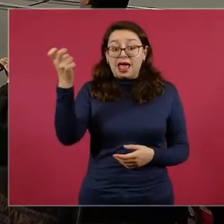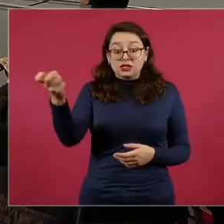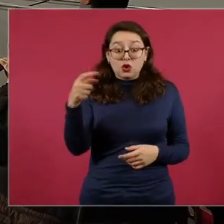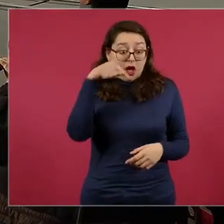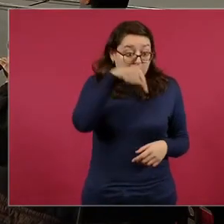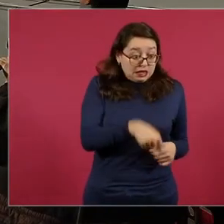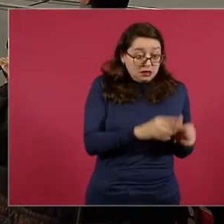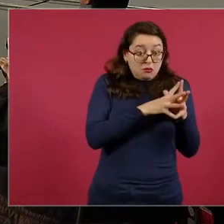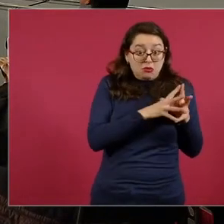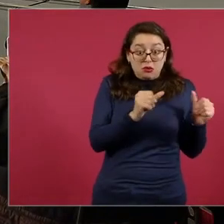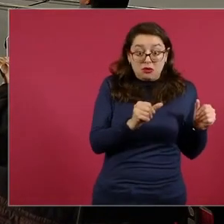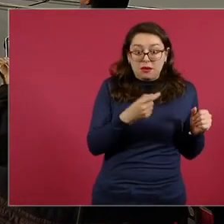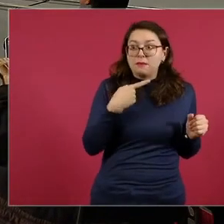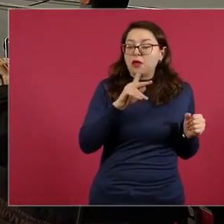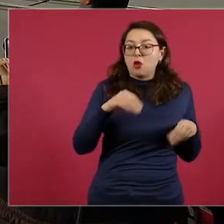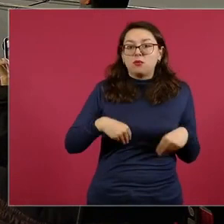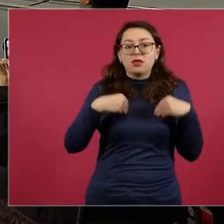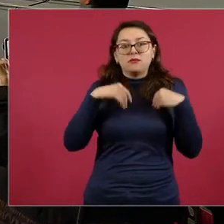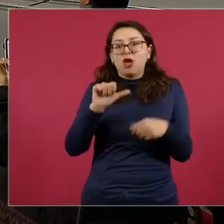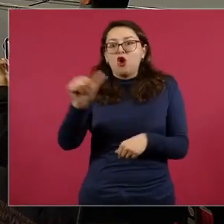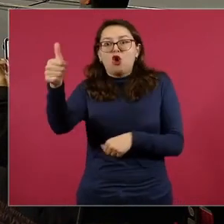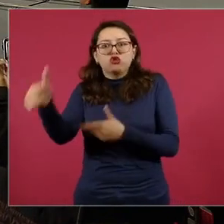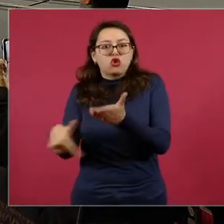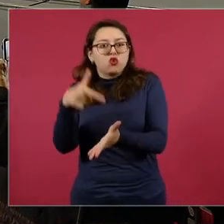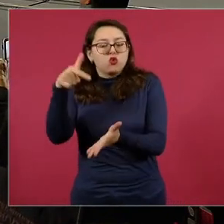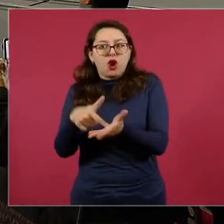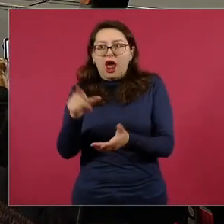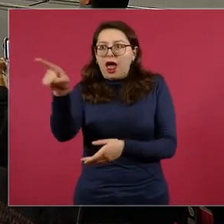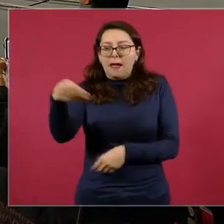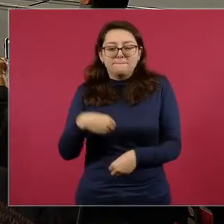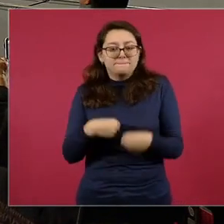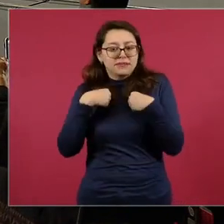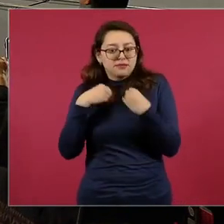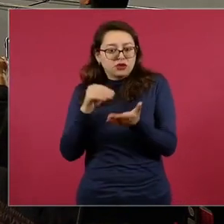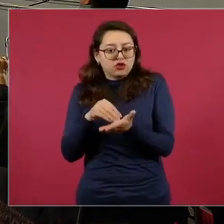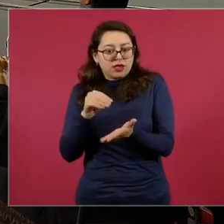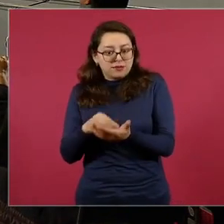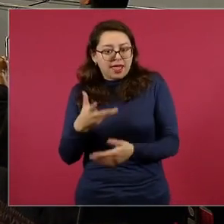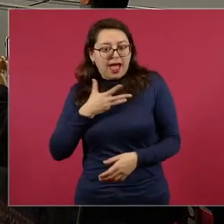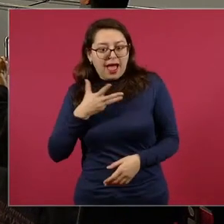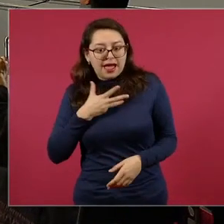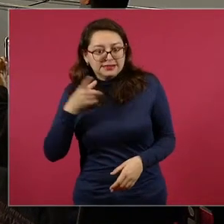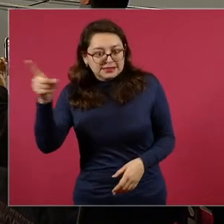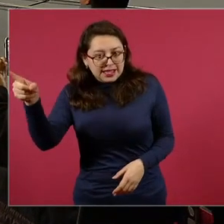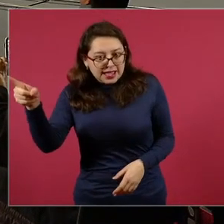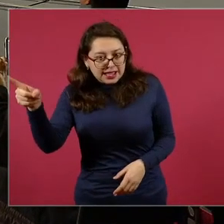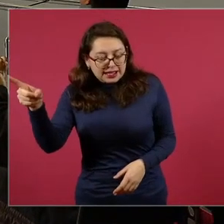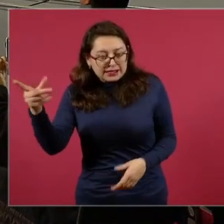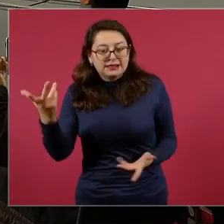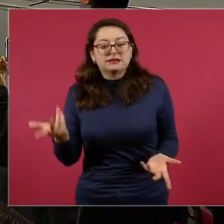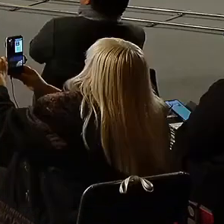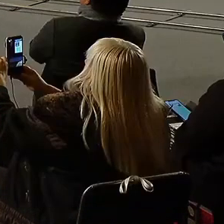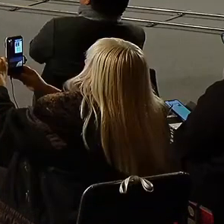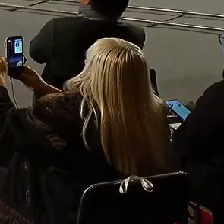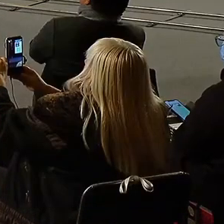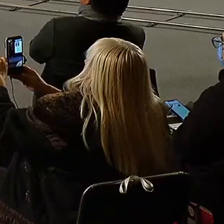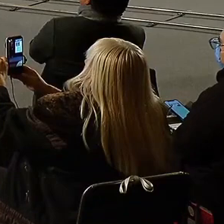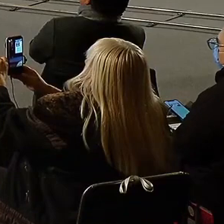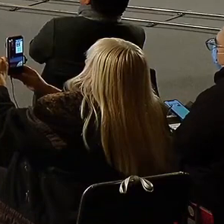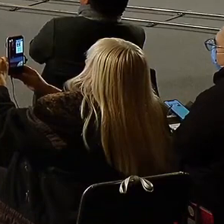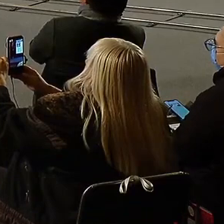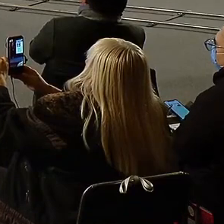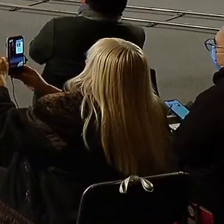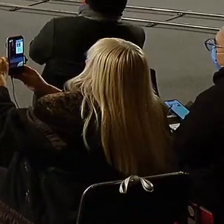permiten identificar que estas personas están con vida, y también a través de llamadas telefónicas.